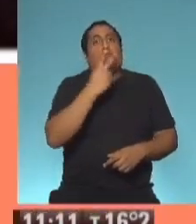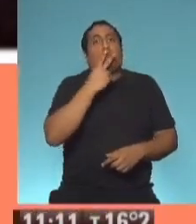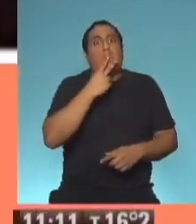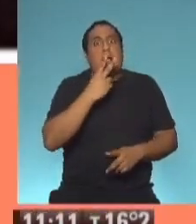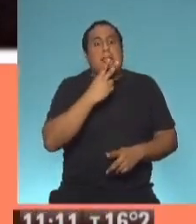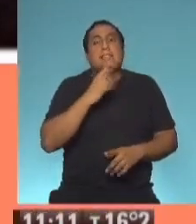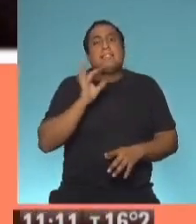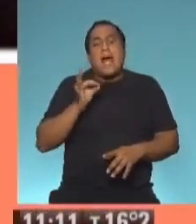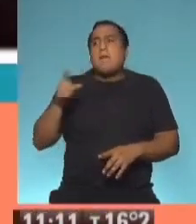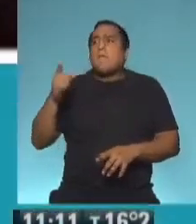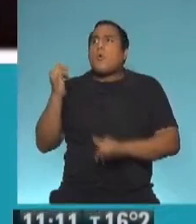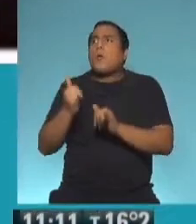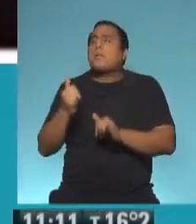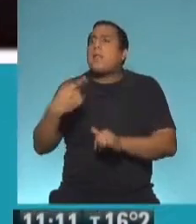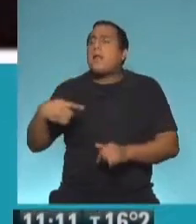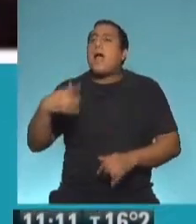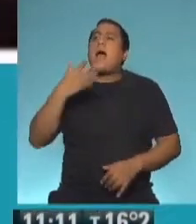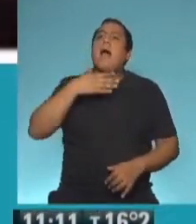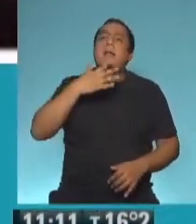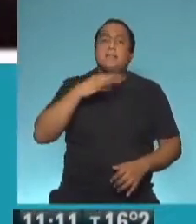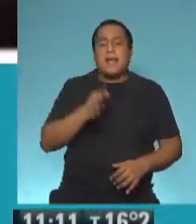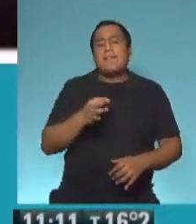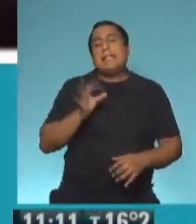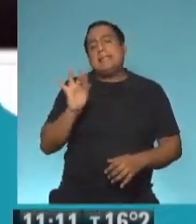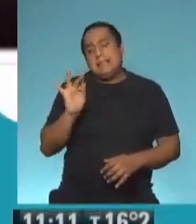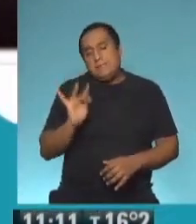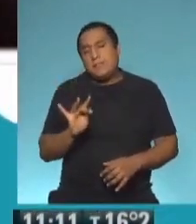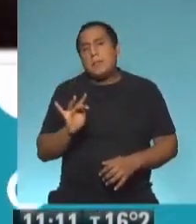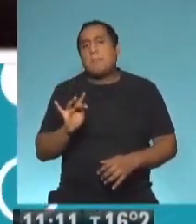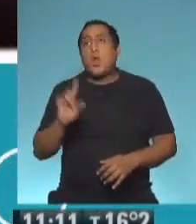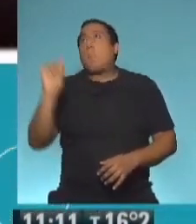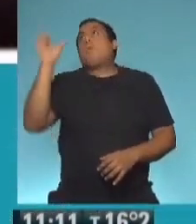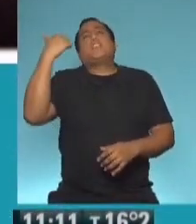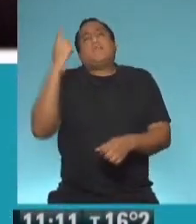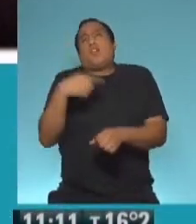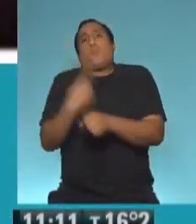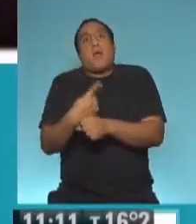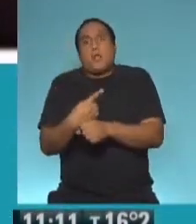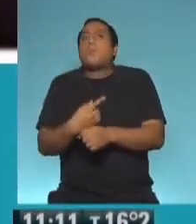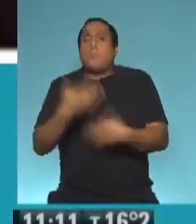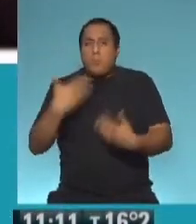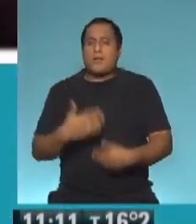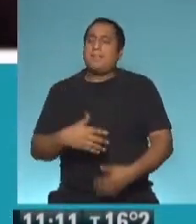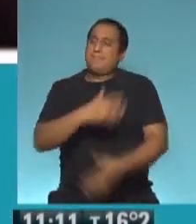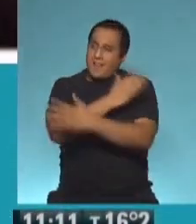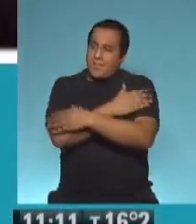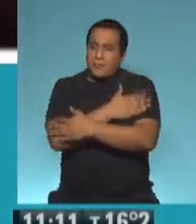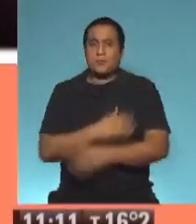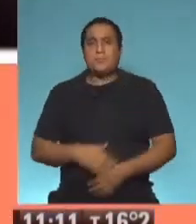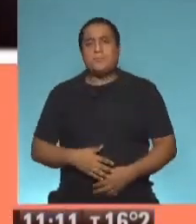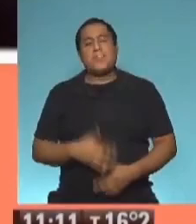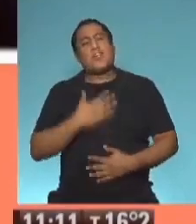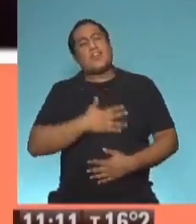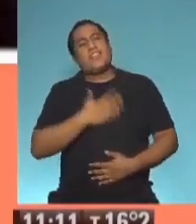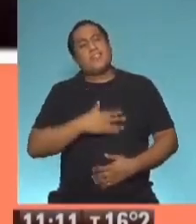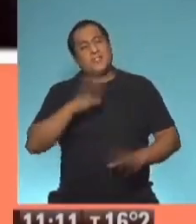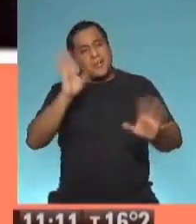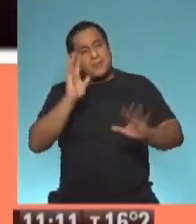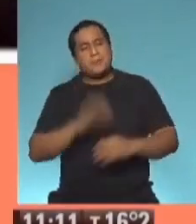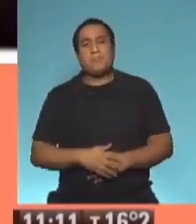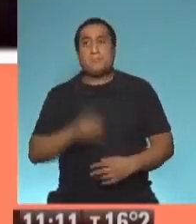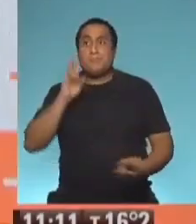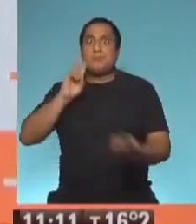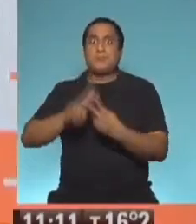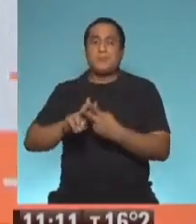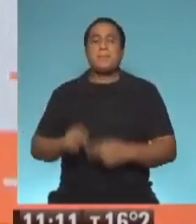qué hablas y que por supuesto es un camino difícil, pero no imposible. Un abrazo. Bueno, bien, me alegro. Hasta luego. Chau, hasta luego.